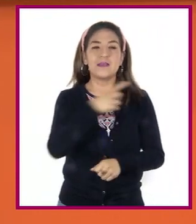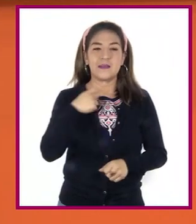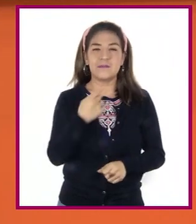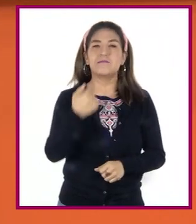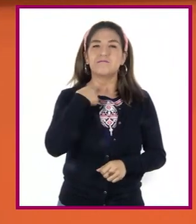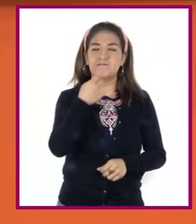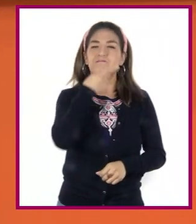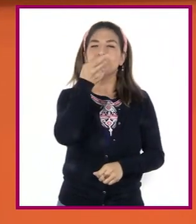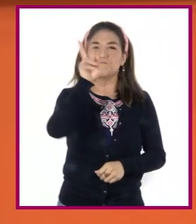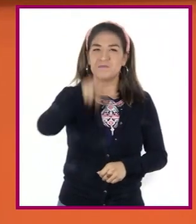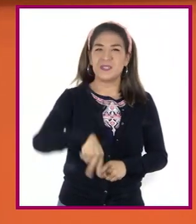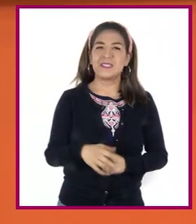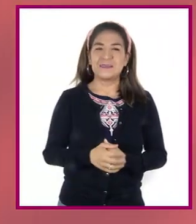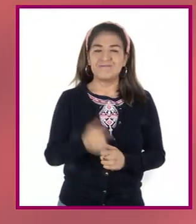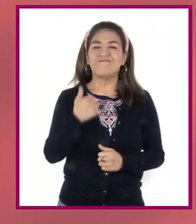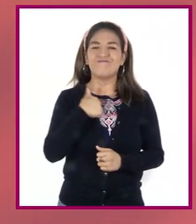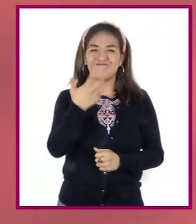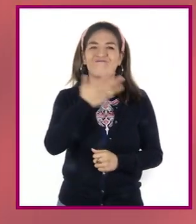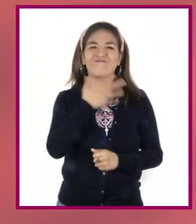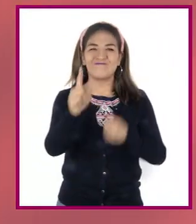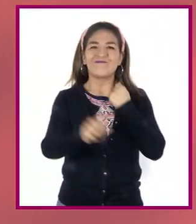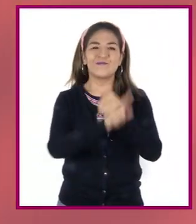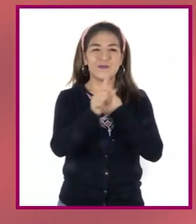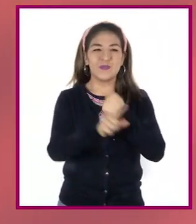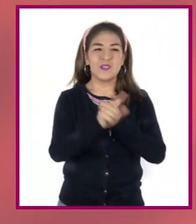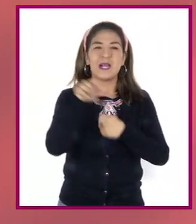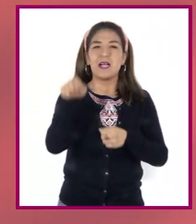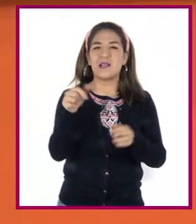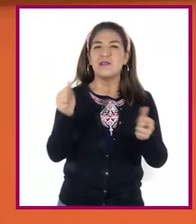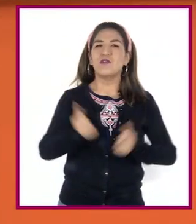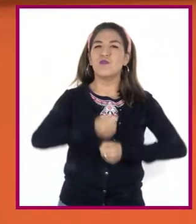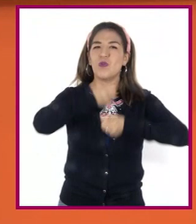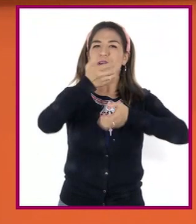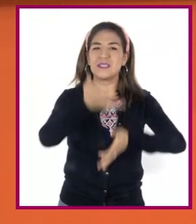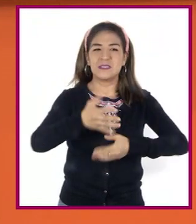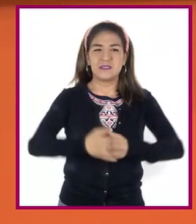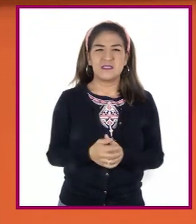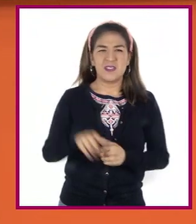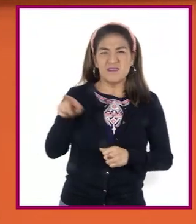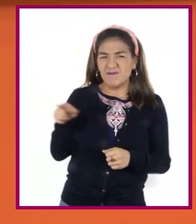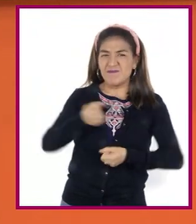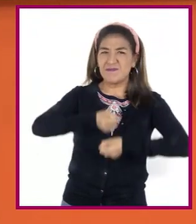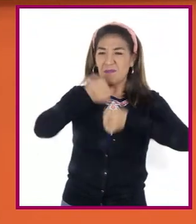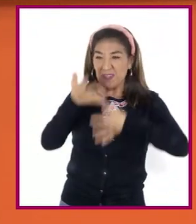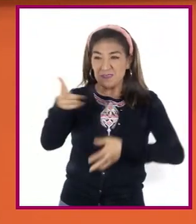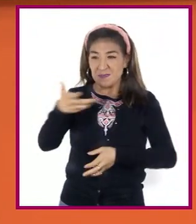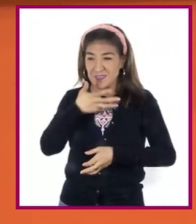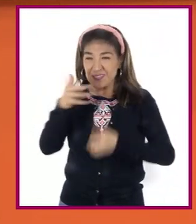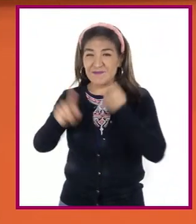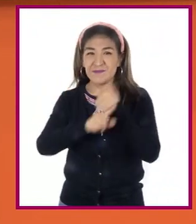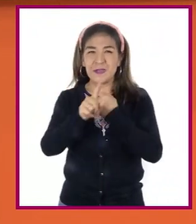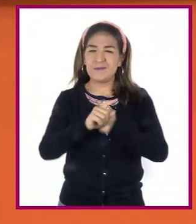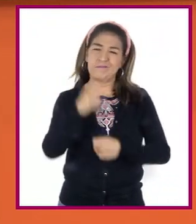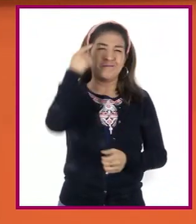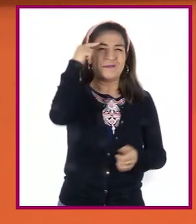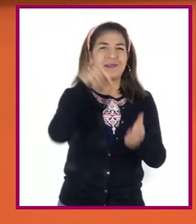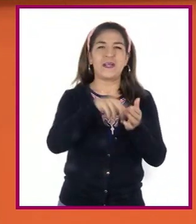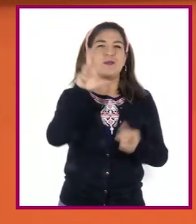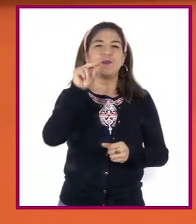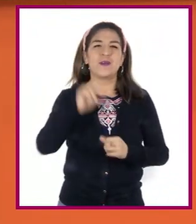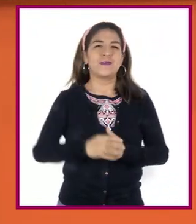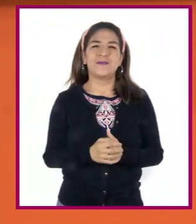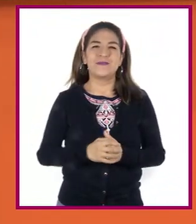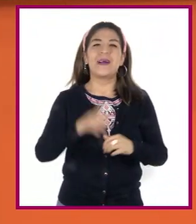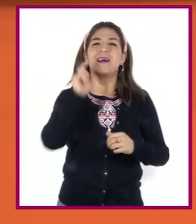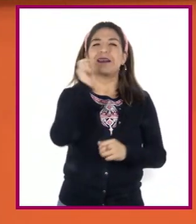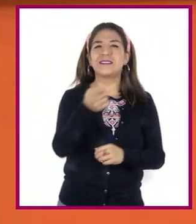tengo un problema con la poesía. ¿Con la poesía? No creo. Eso es como